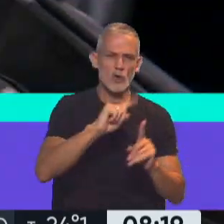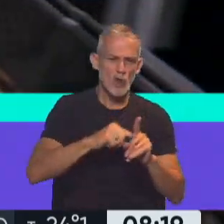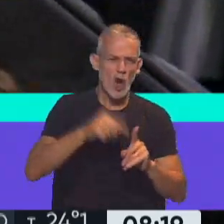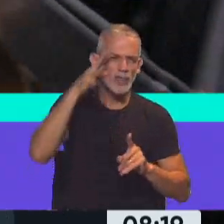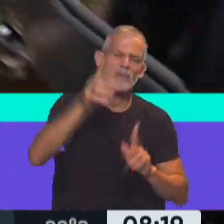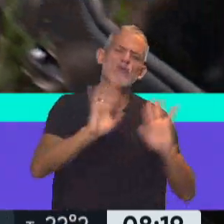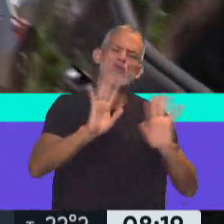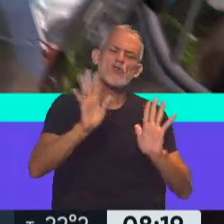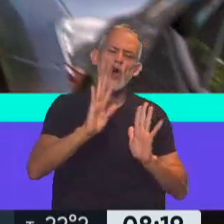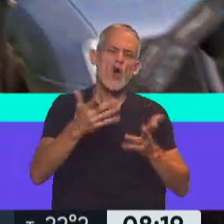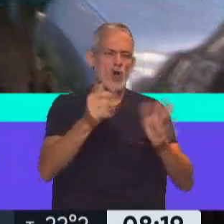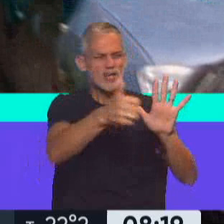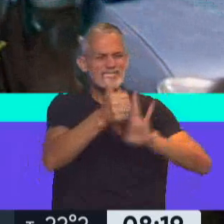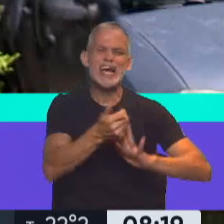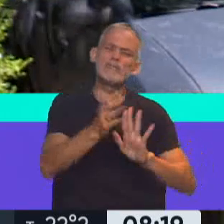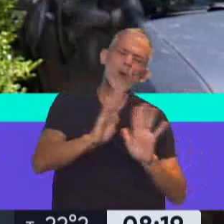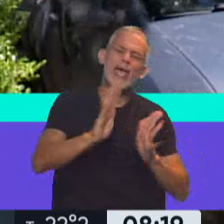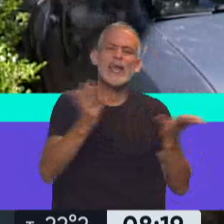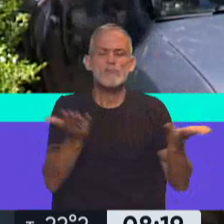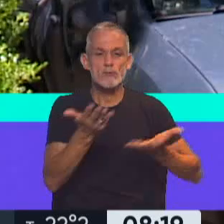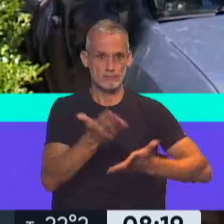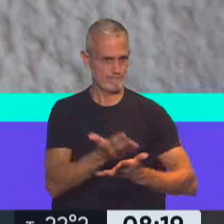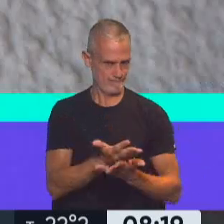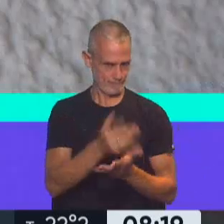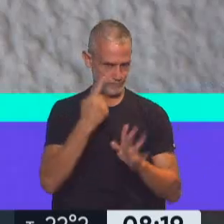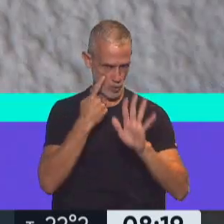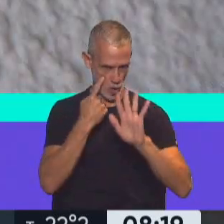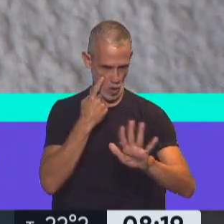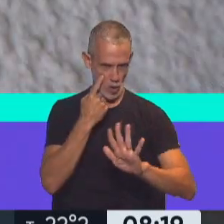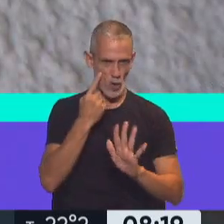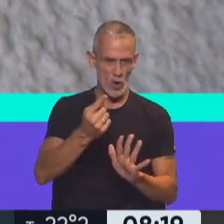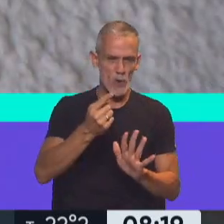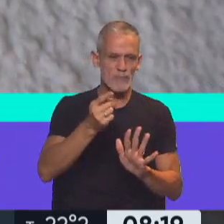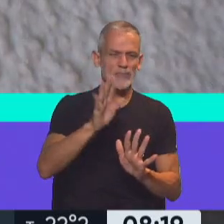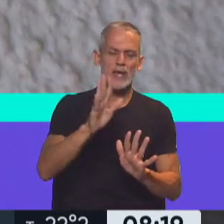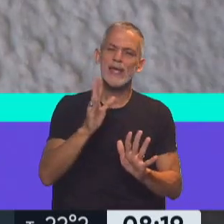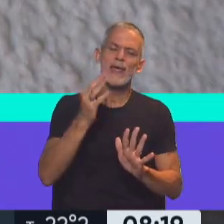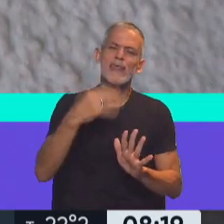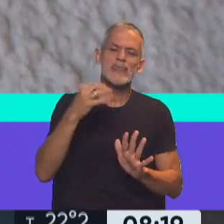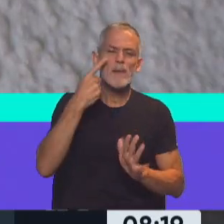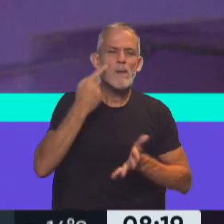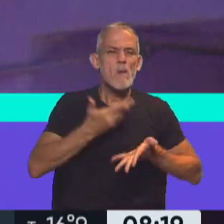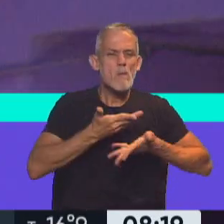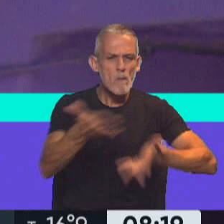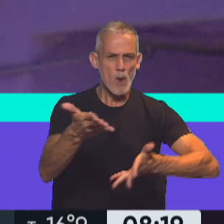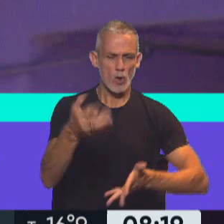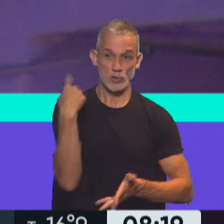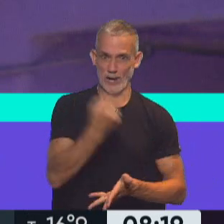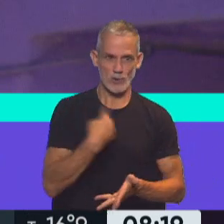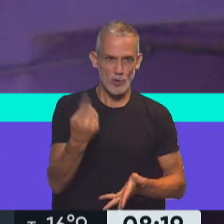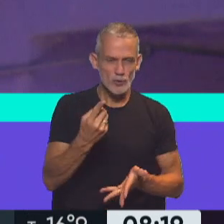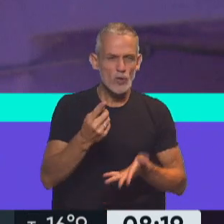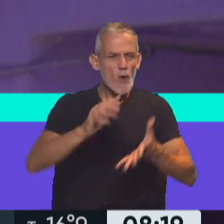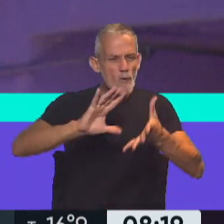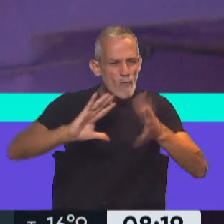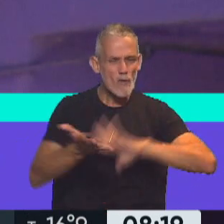se cuestionó también eso, lo que se está diciendo, digo, es que empecemos a poner en evidencia el modo,